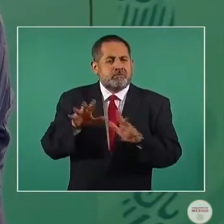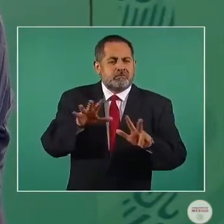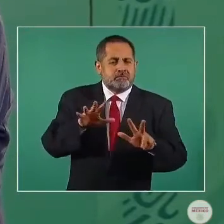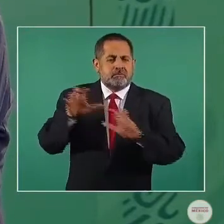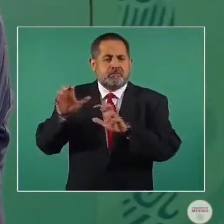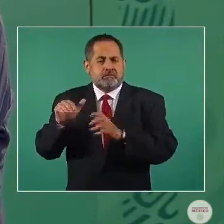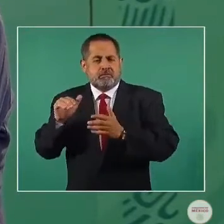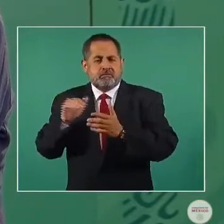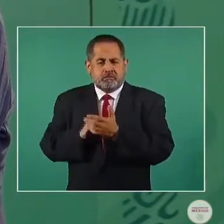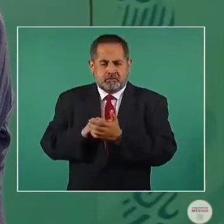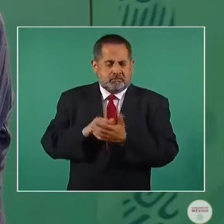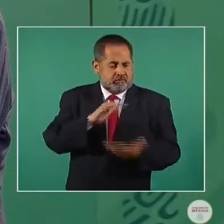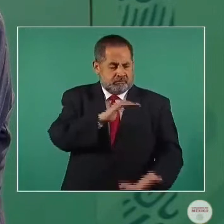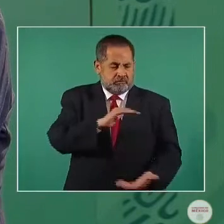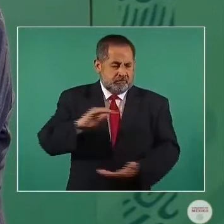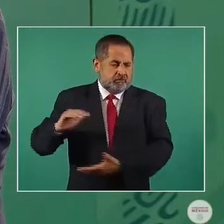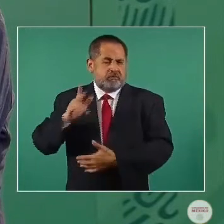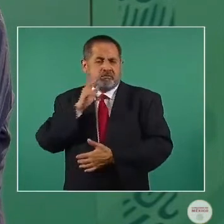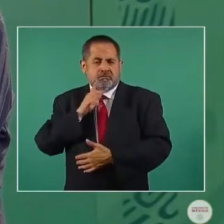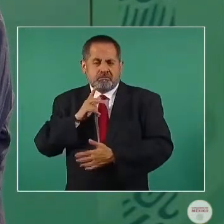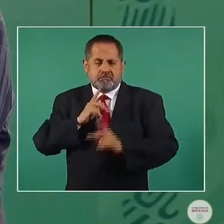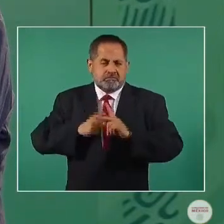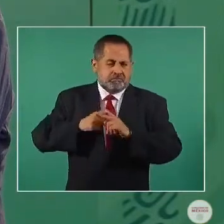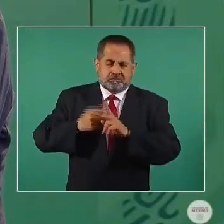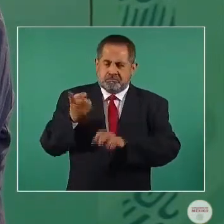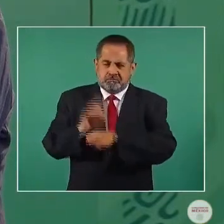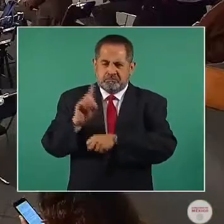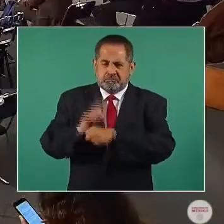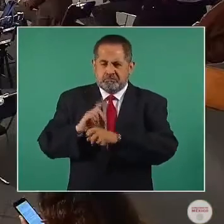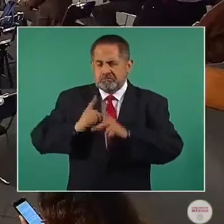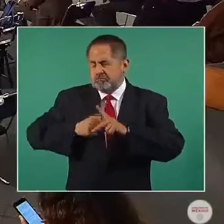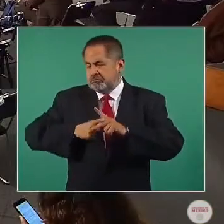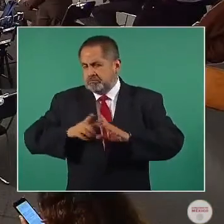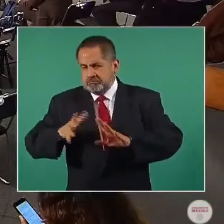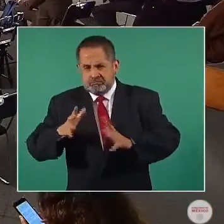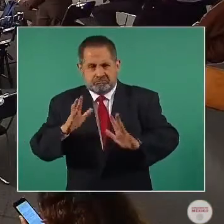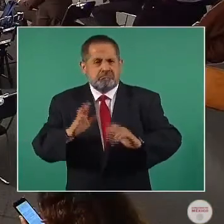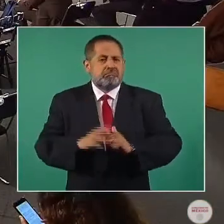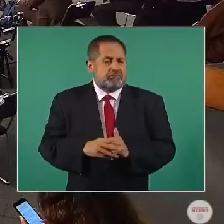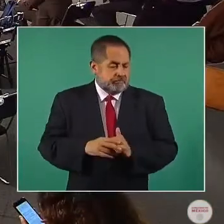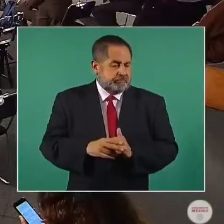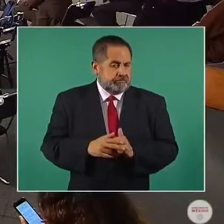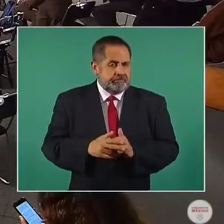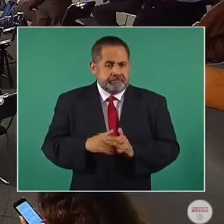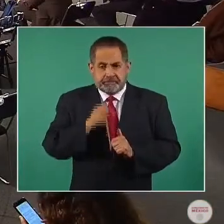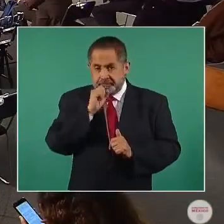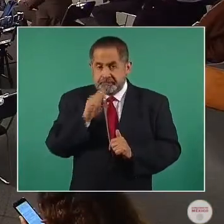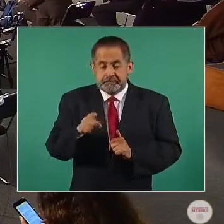1.800.000 barriles promedio diario. Y ya también